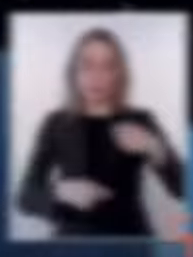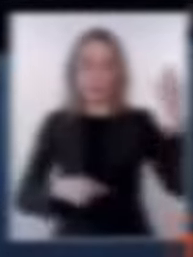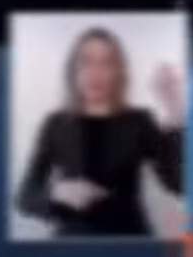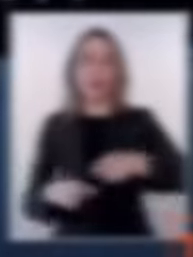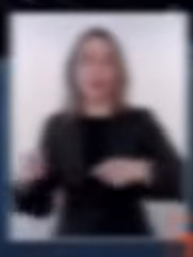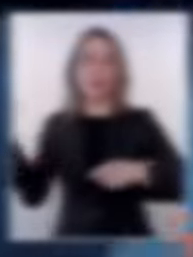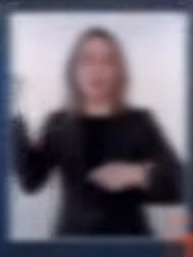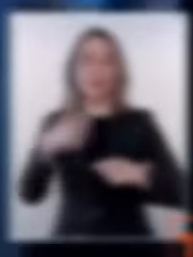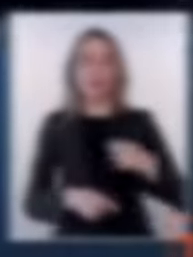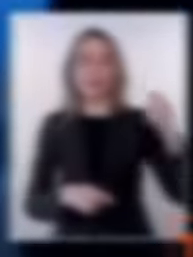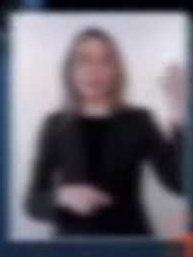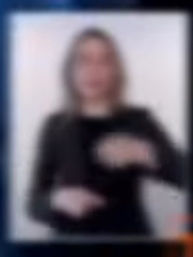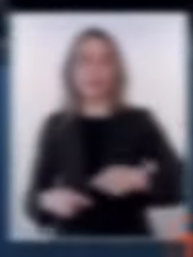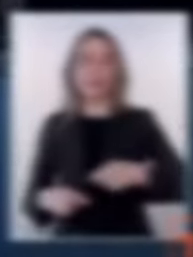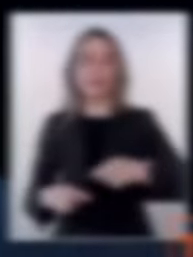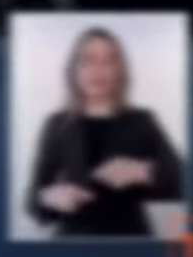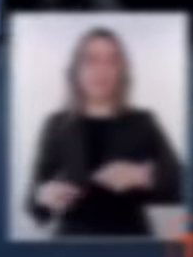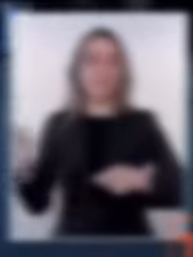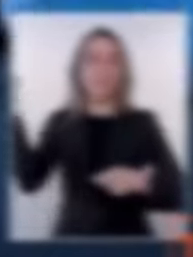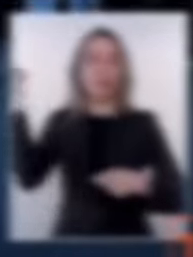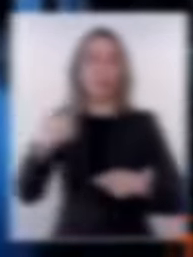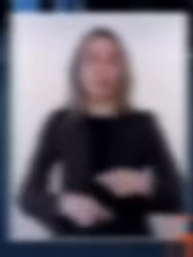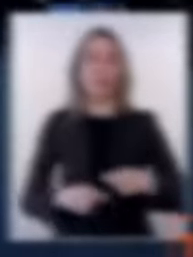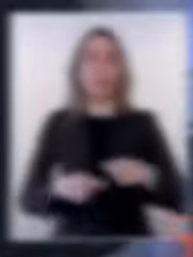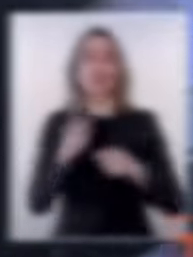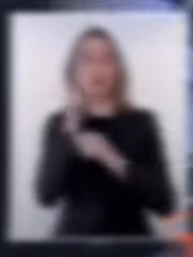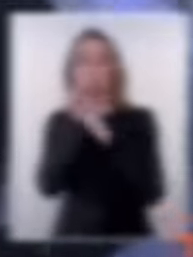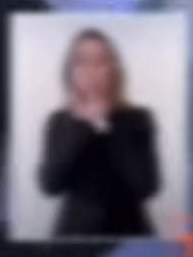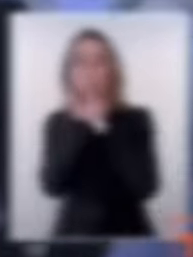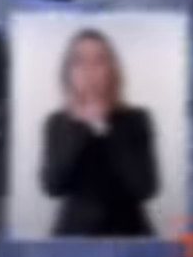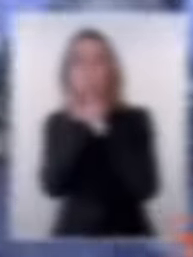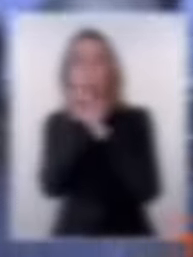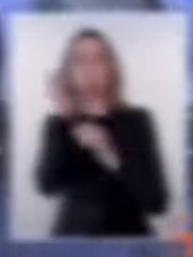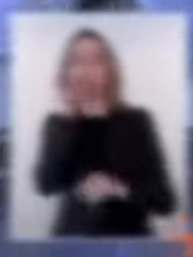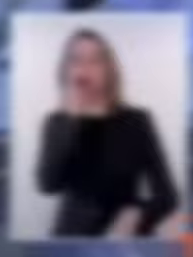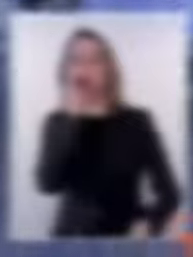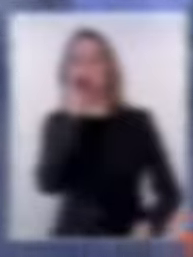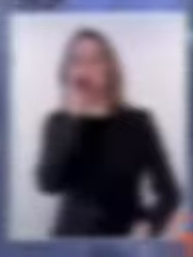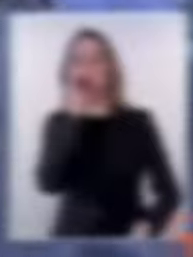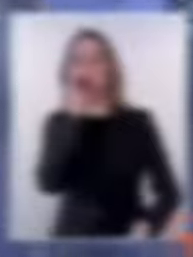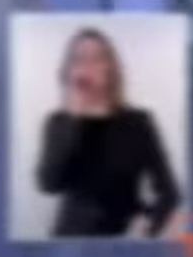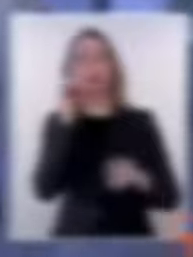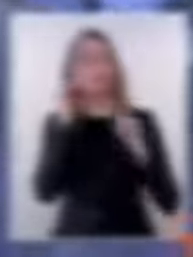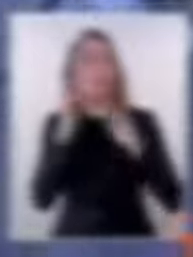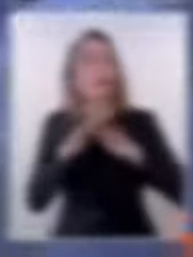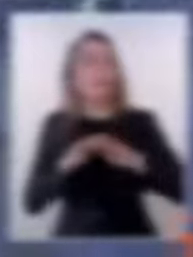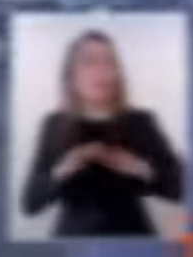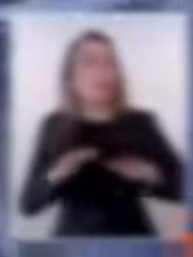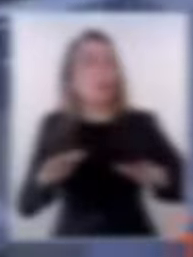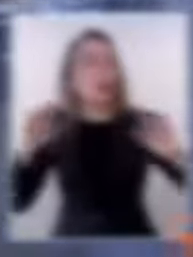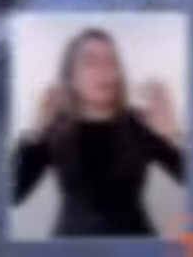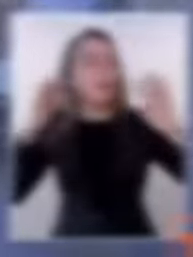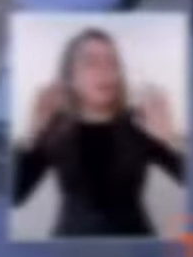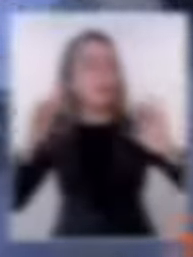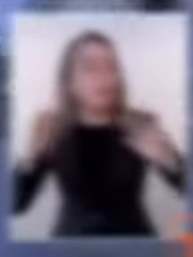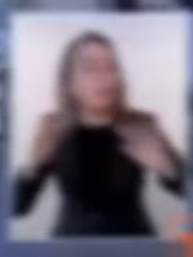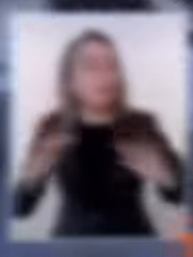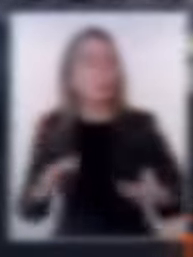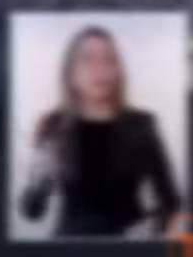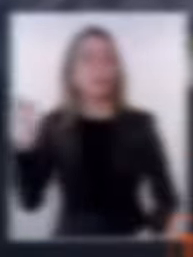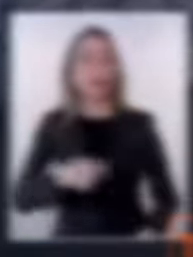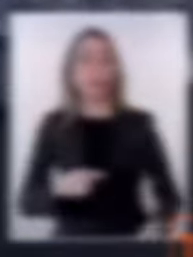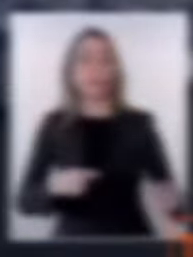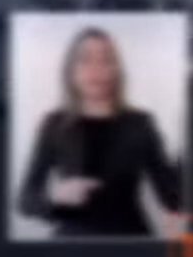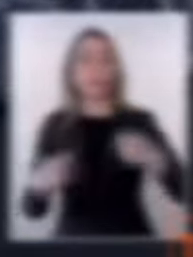Es que no sabemos si los 1000 en total estaba incluido con las personas que están alrededor, porque hay como un cuadro, ¿no? De muchas autoridades, no sabemos, o si